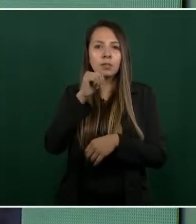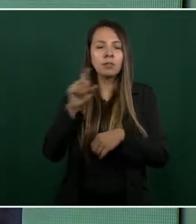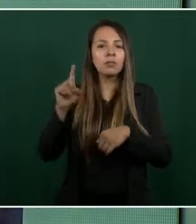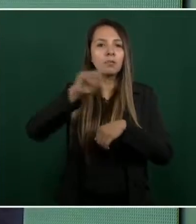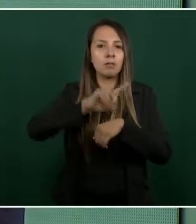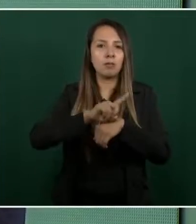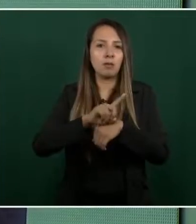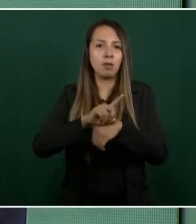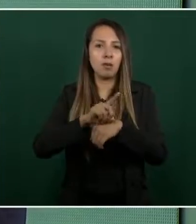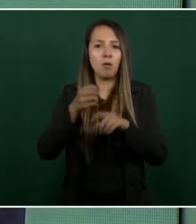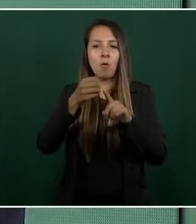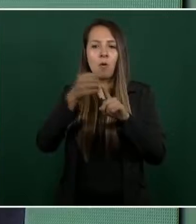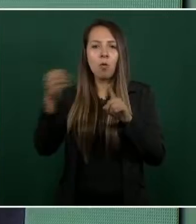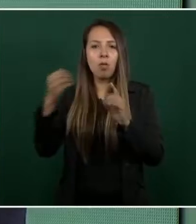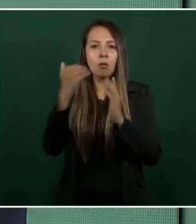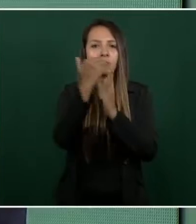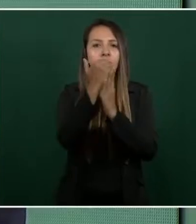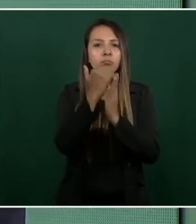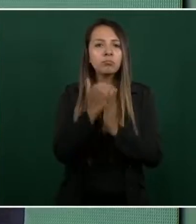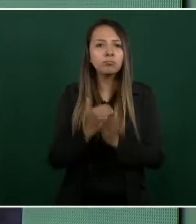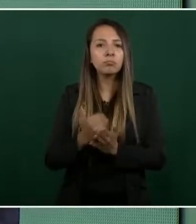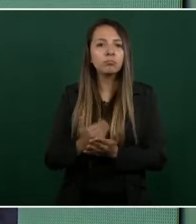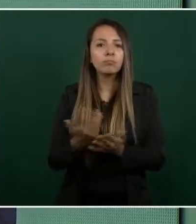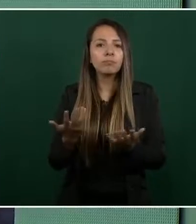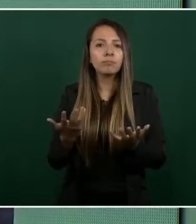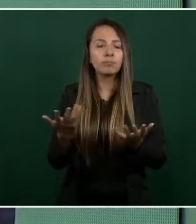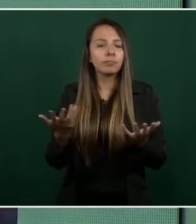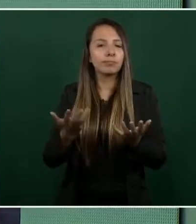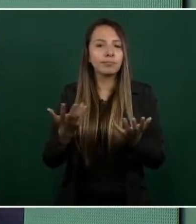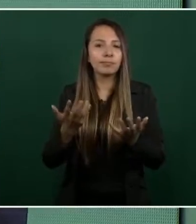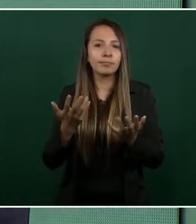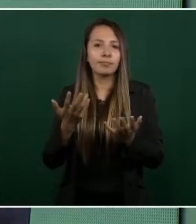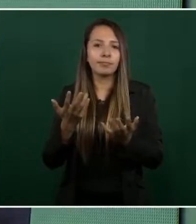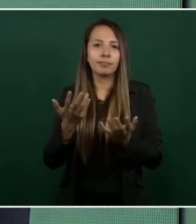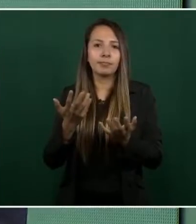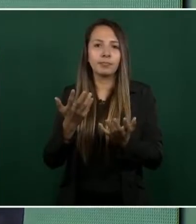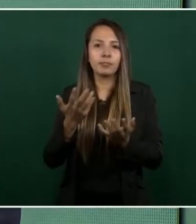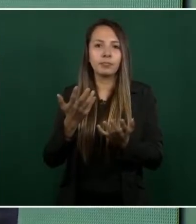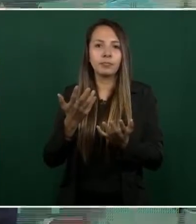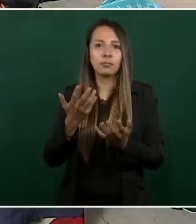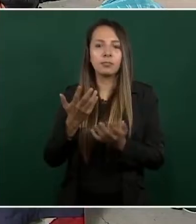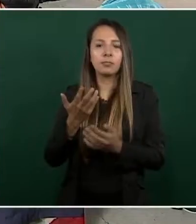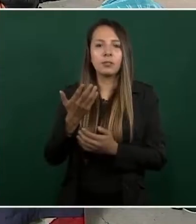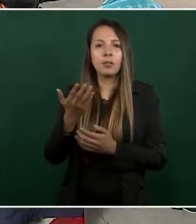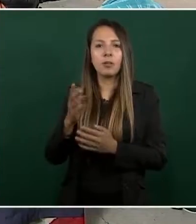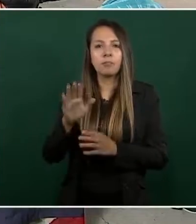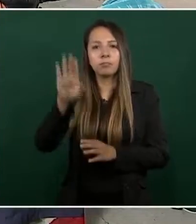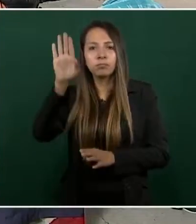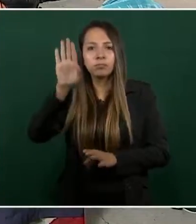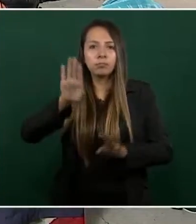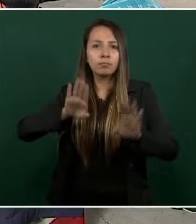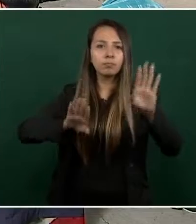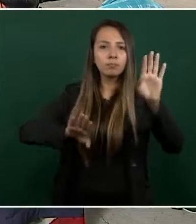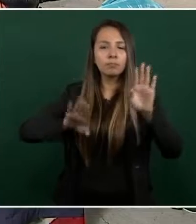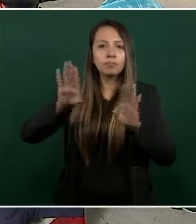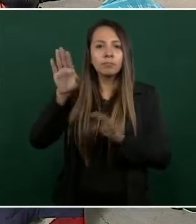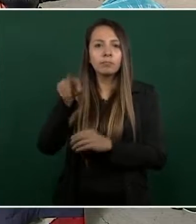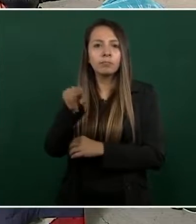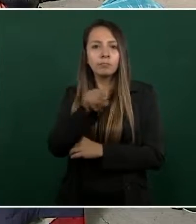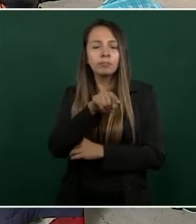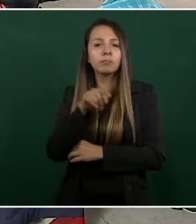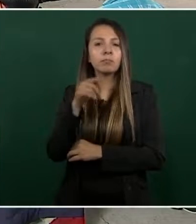incluye el que se le dé la palabra, que escuchemos a la